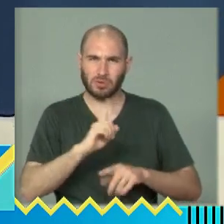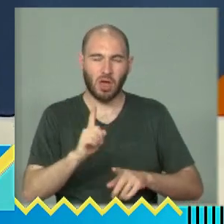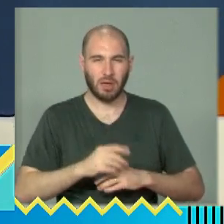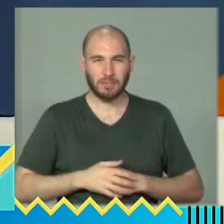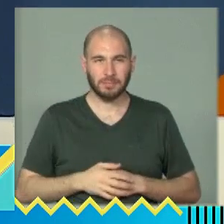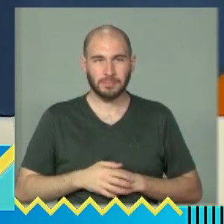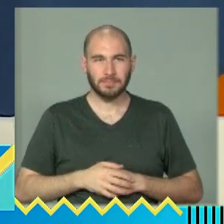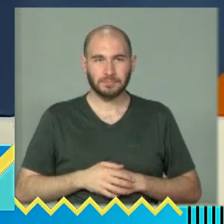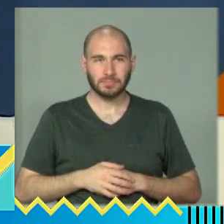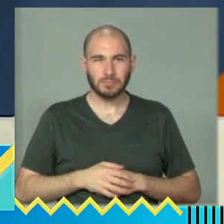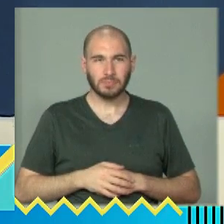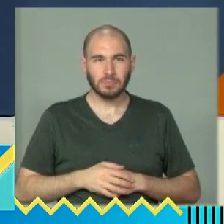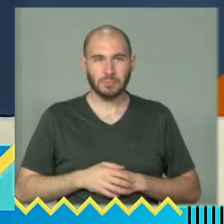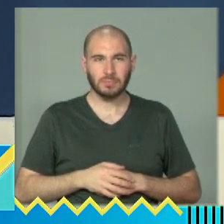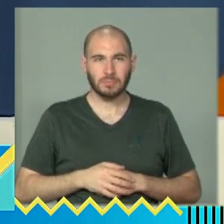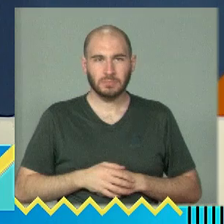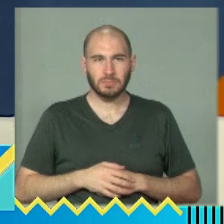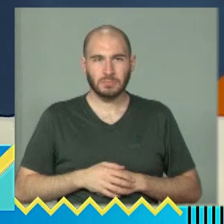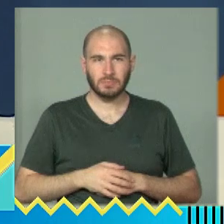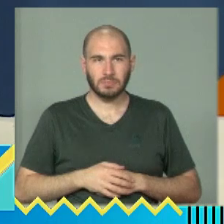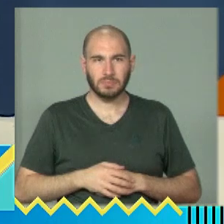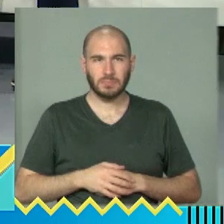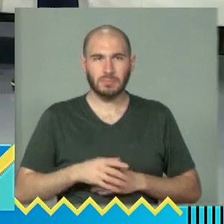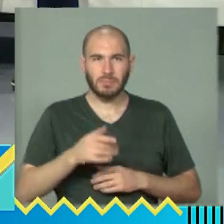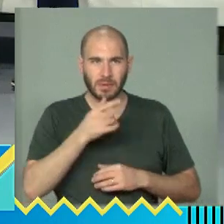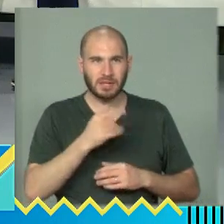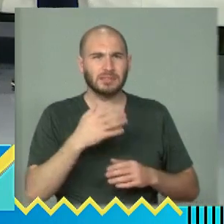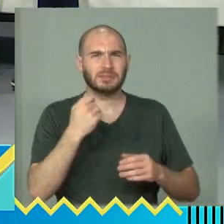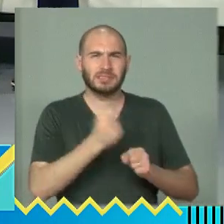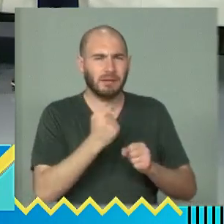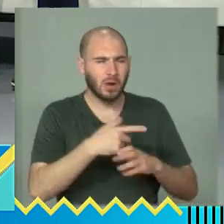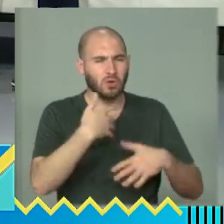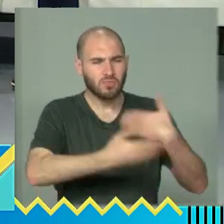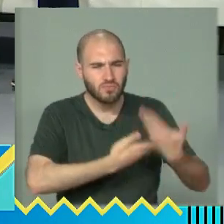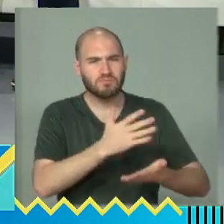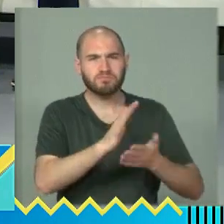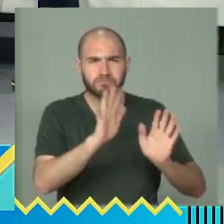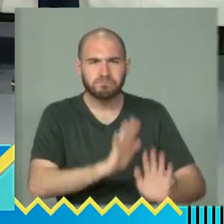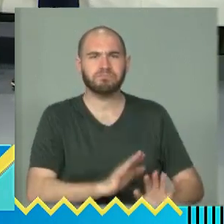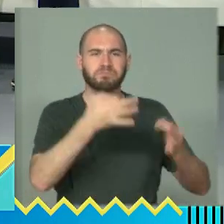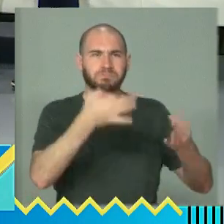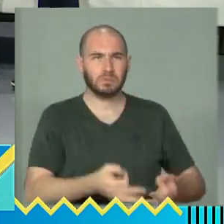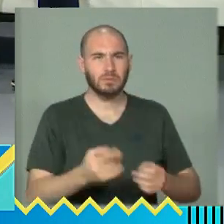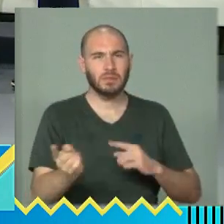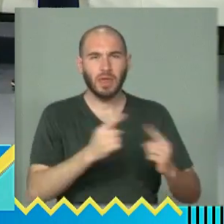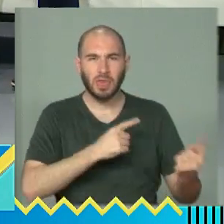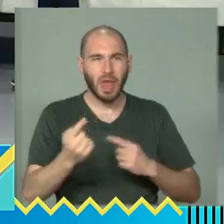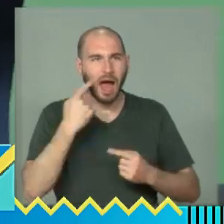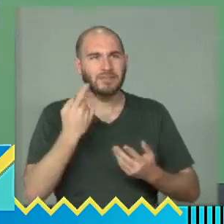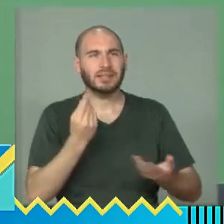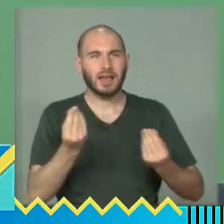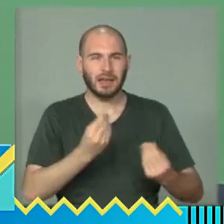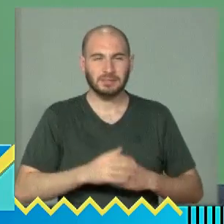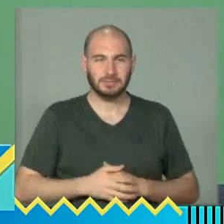claro. Era lindo. Vale. Más de colaboración. Claro. No andaban claro. mirando ahí al lado, al otro, a ver qué estaba